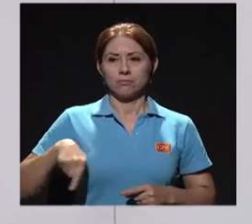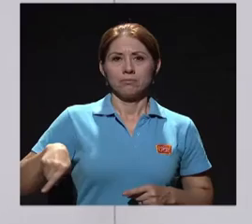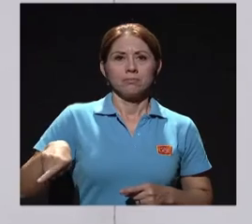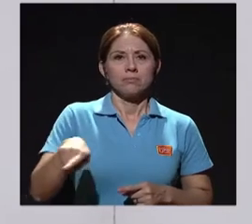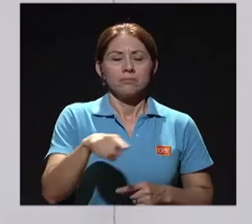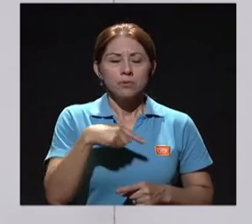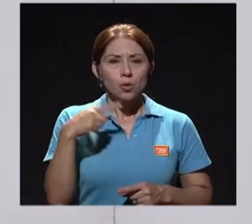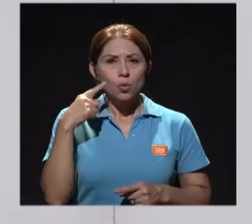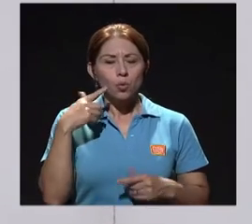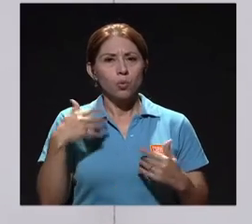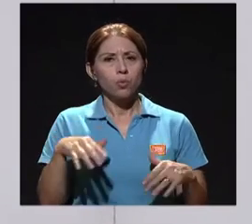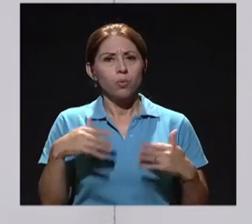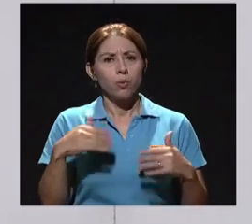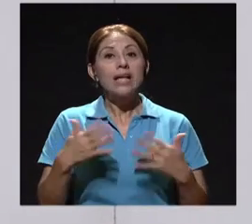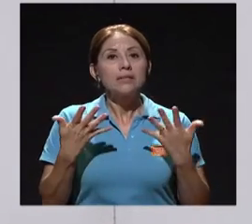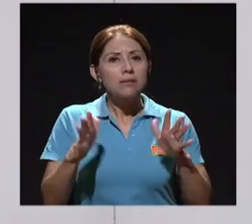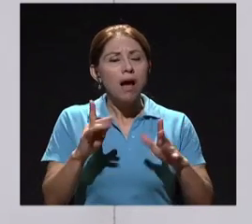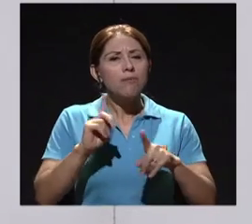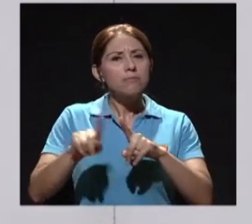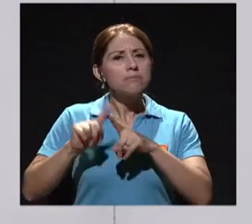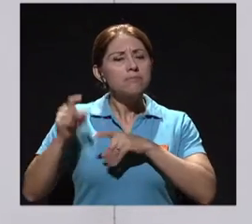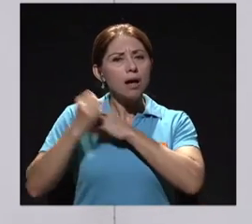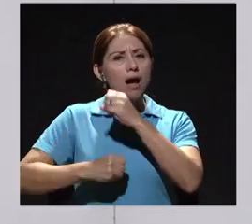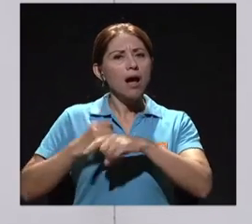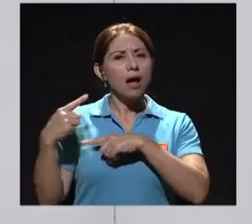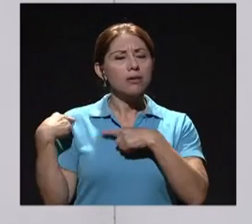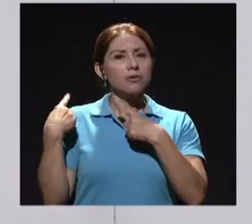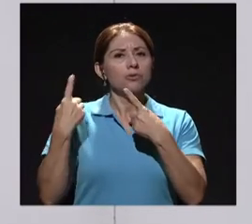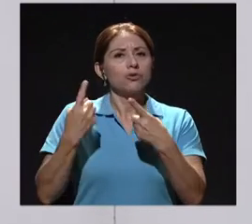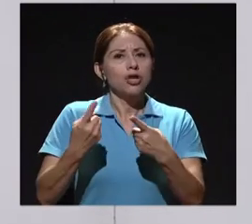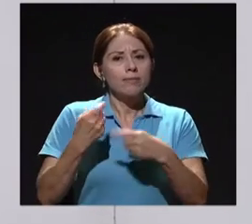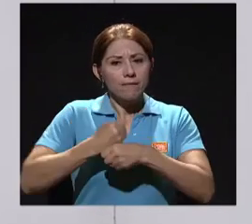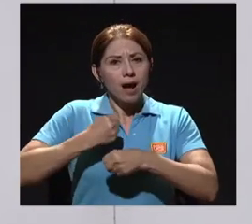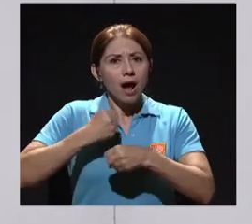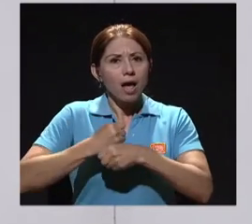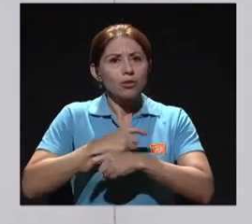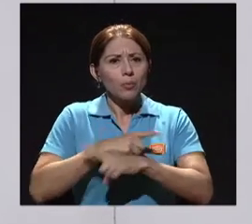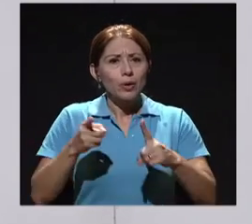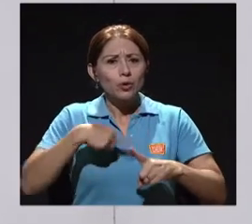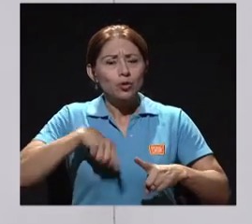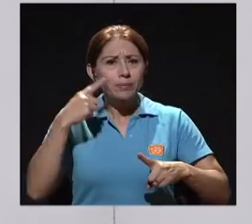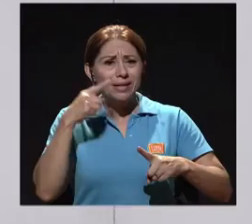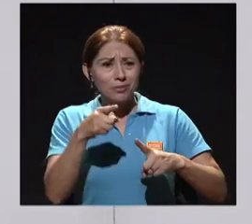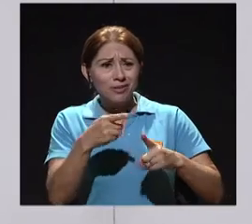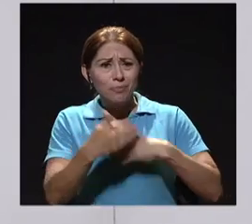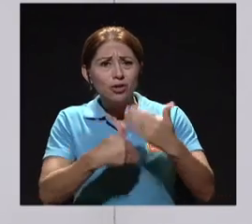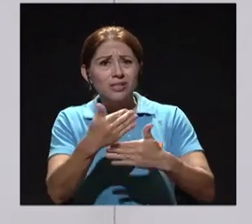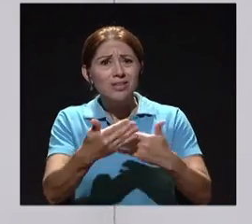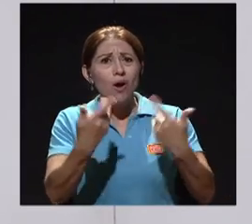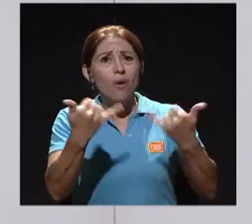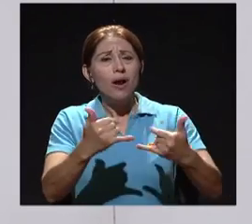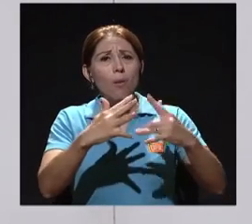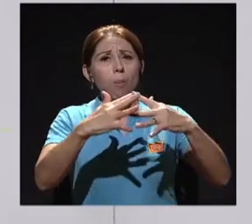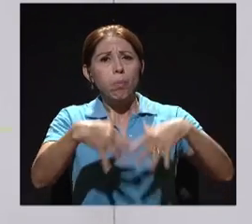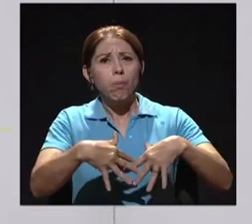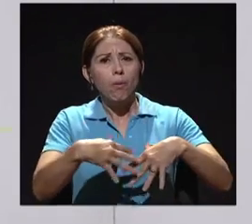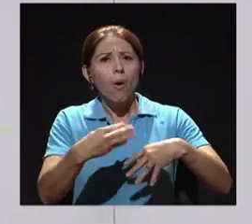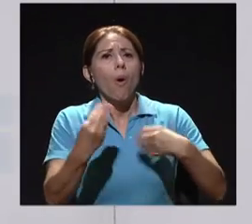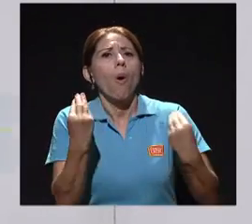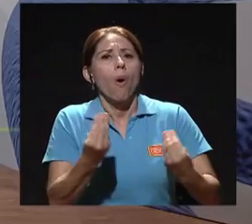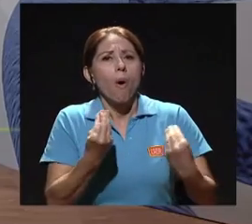ya llevábamos varios años trabajando para actividades en una ley que el proceso se viniera abajo por la oposición de un sector